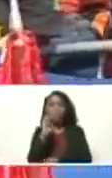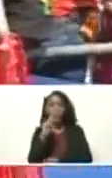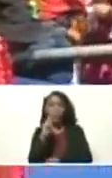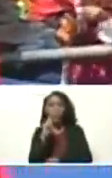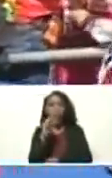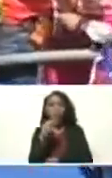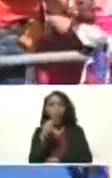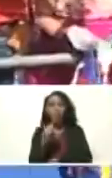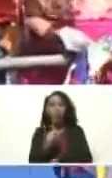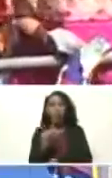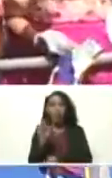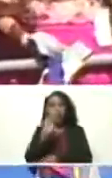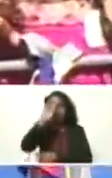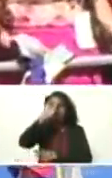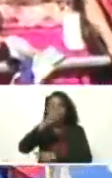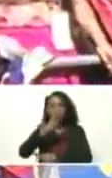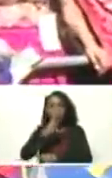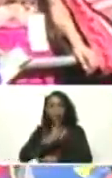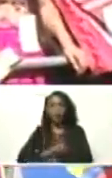República Dominicana,